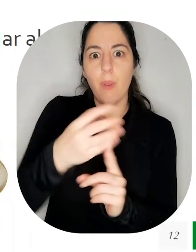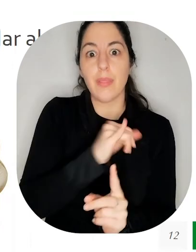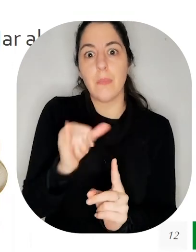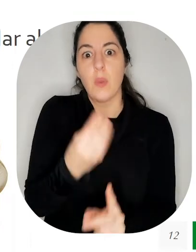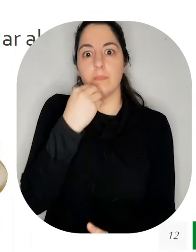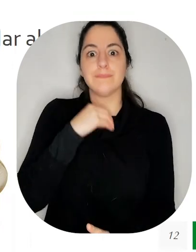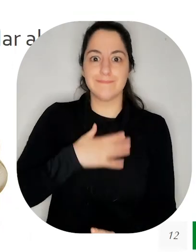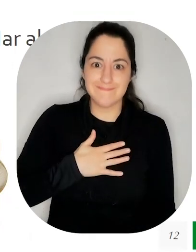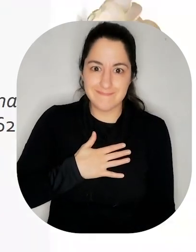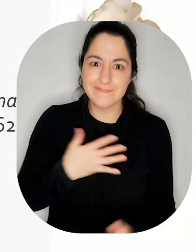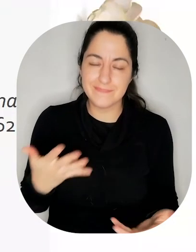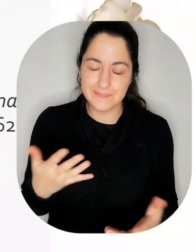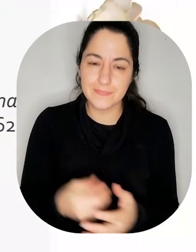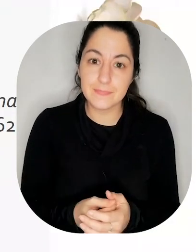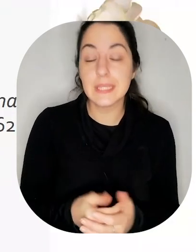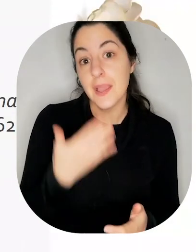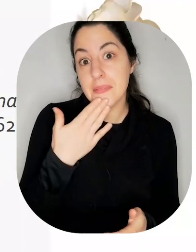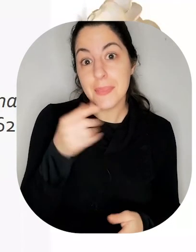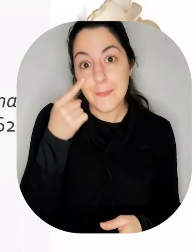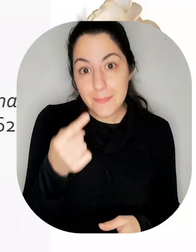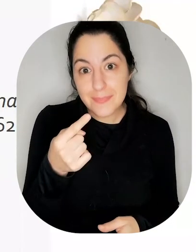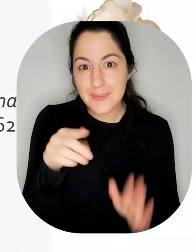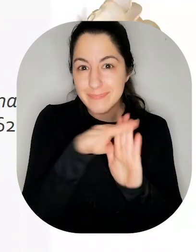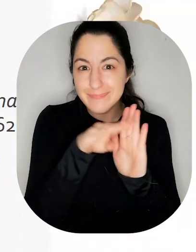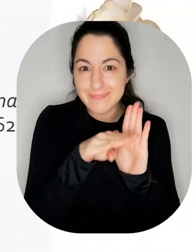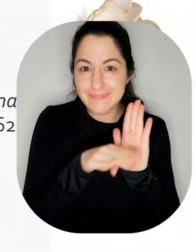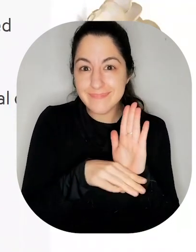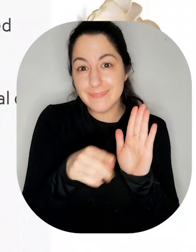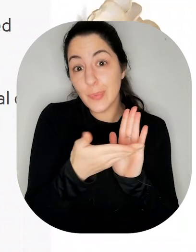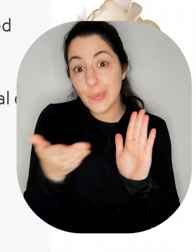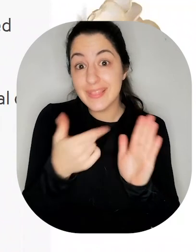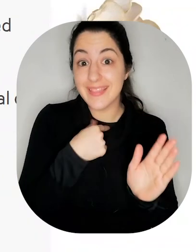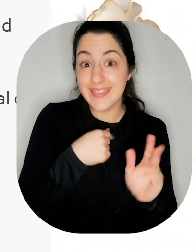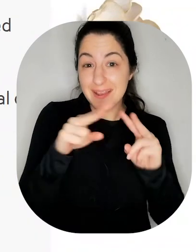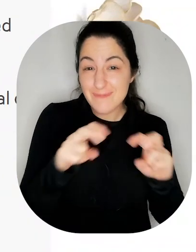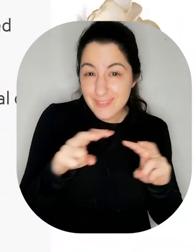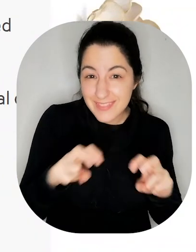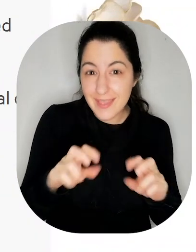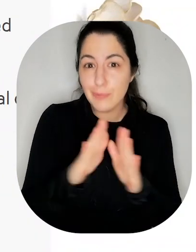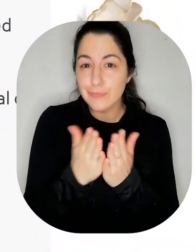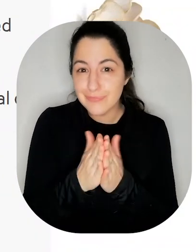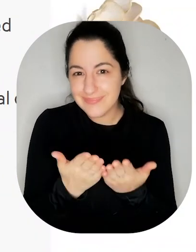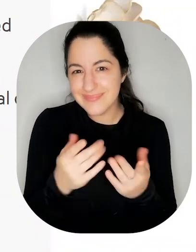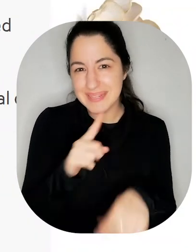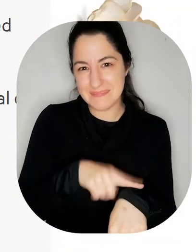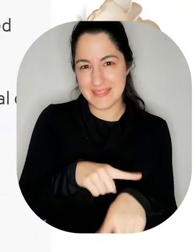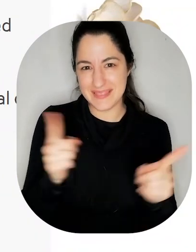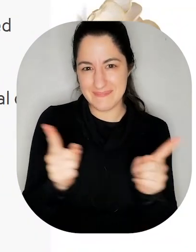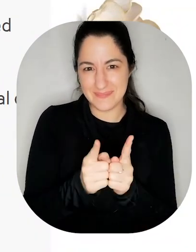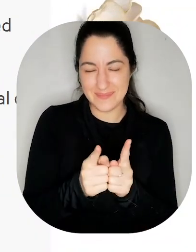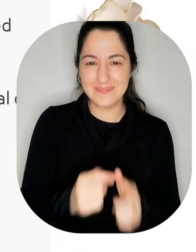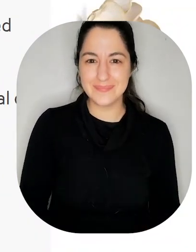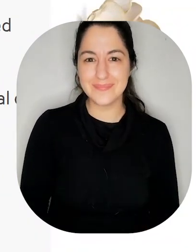perjudiciales. Y les voy a dejar brevemente la referencia para que podamos terminar el